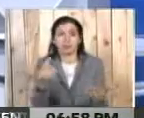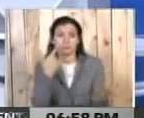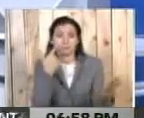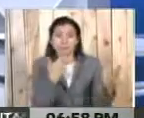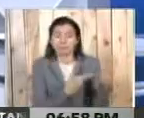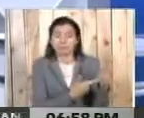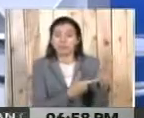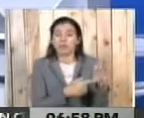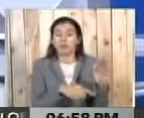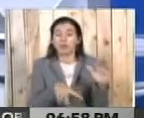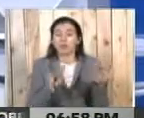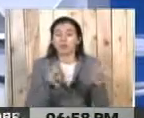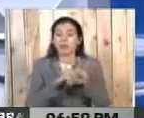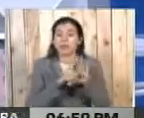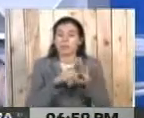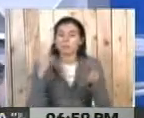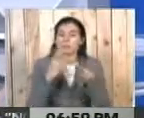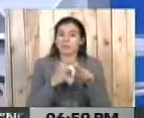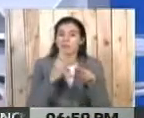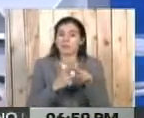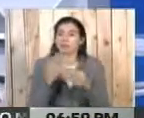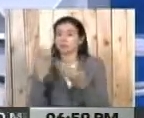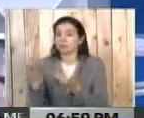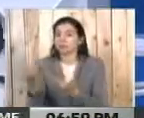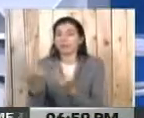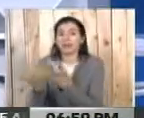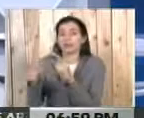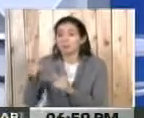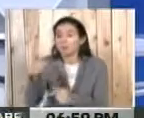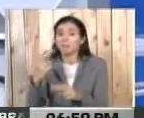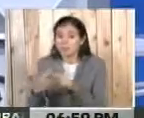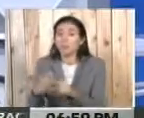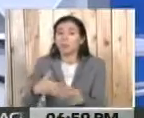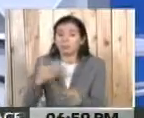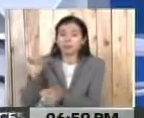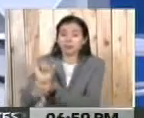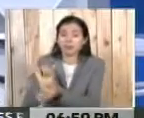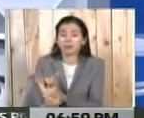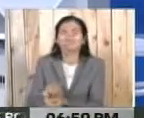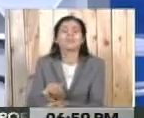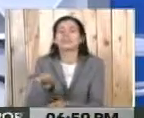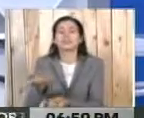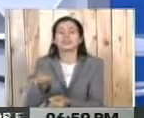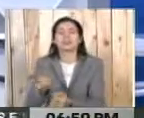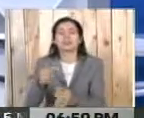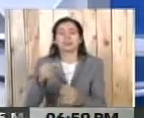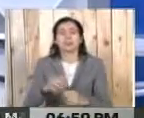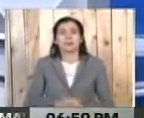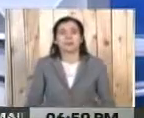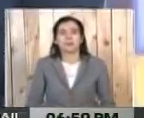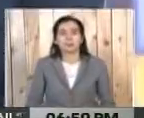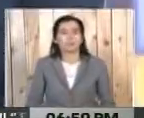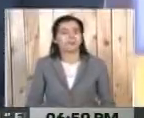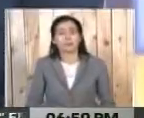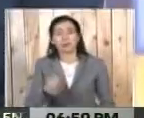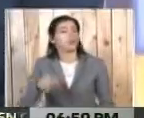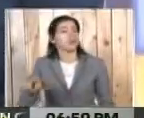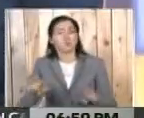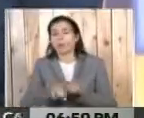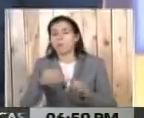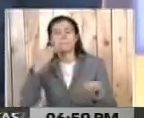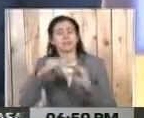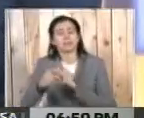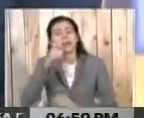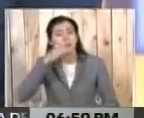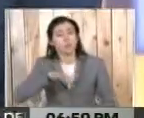pone en riesgo su libertad, porque así lo dice, ¿cuál es el mensaje que usted le da al presidente de la Asamblea Nacional? No, el mensaje de nuestro pueblo es el mismo que ha dado el presidente de la República, un